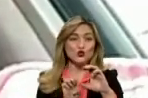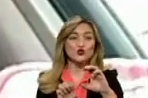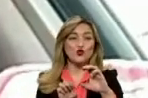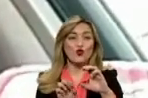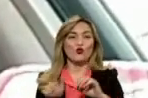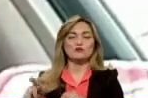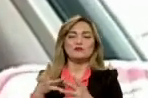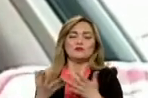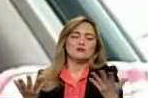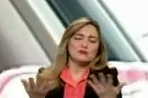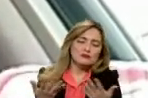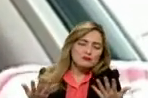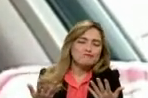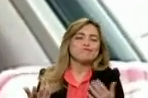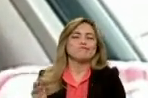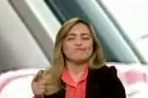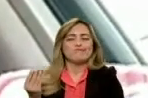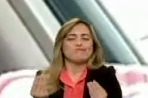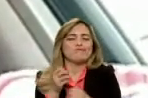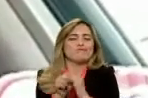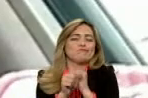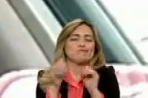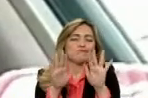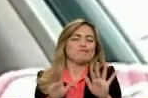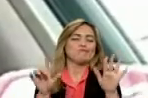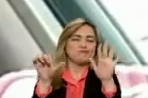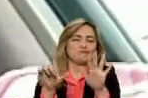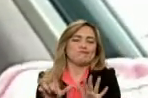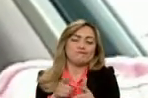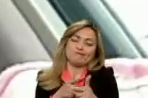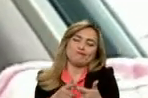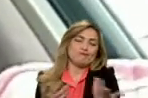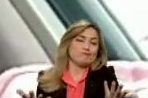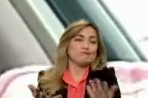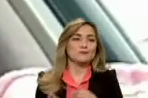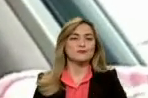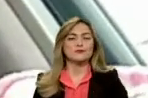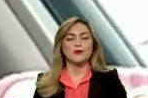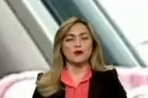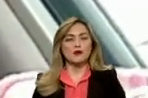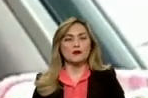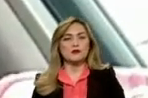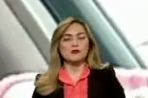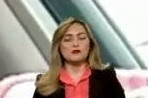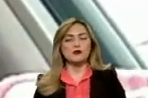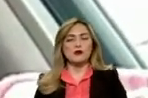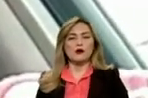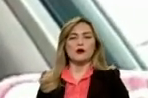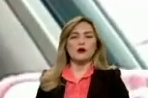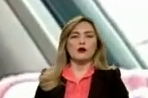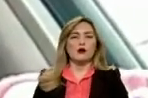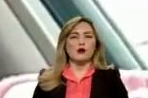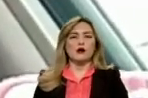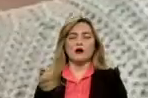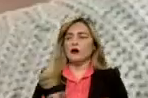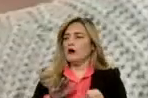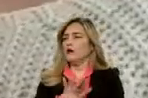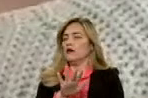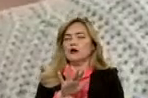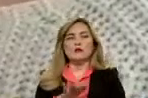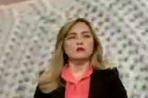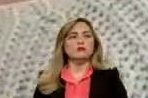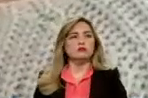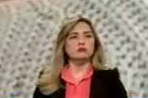todo a la edad de los jovencitos, que hablamos de 17 años en promedio. Entonces, sí se ve bastante afectación en ese sentido. He